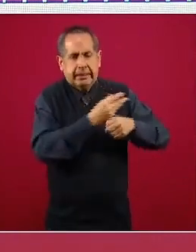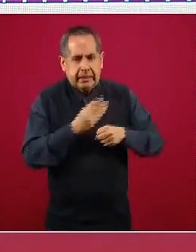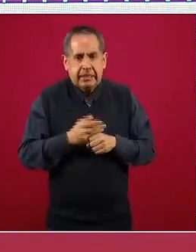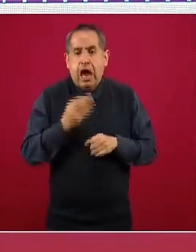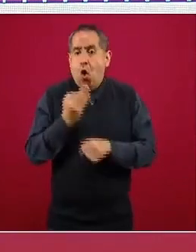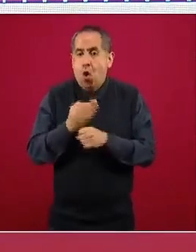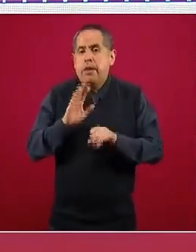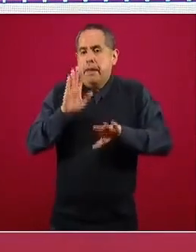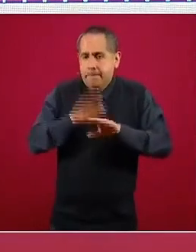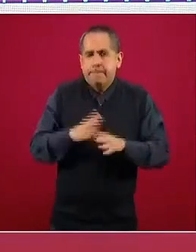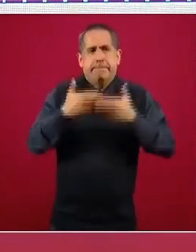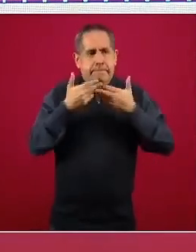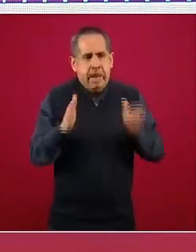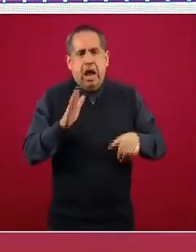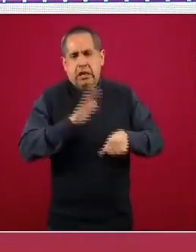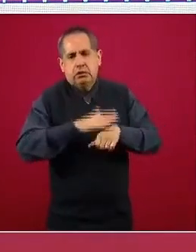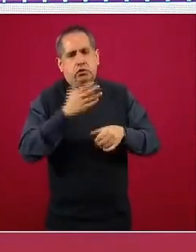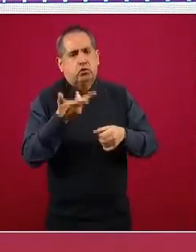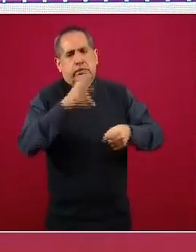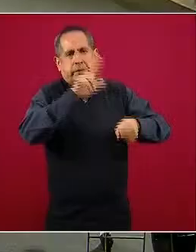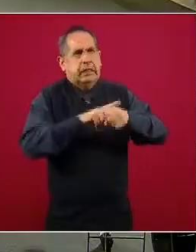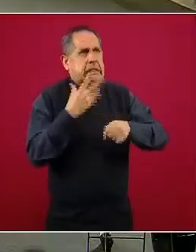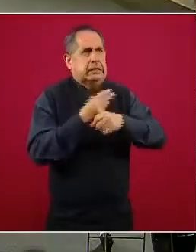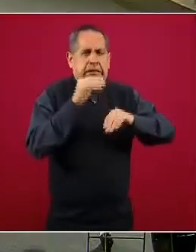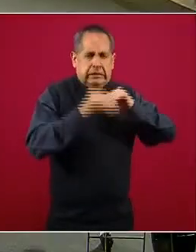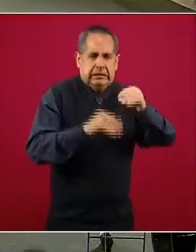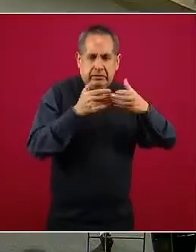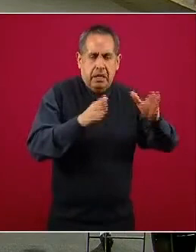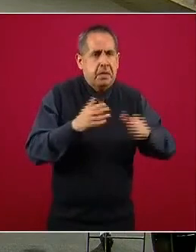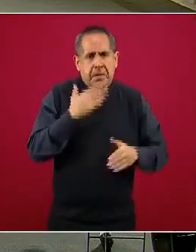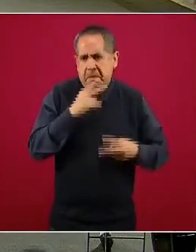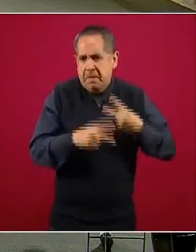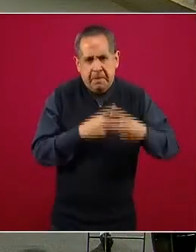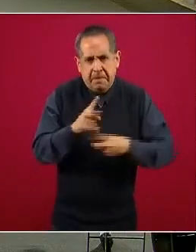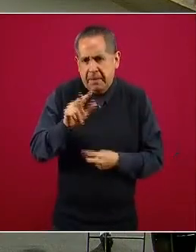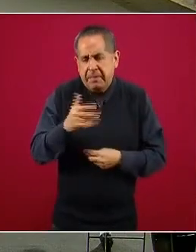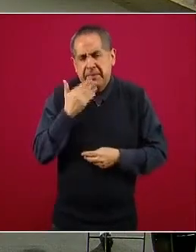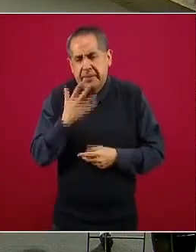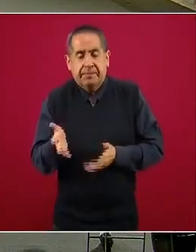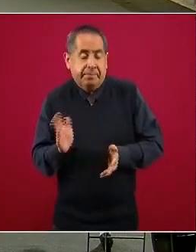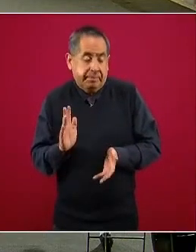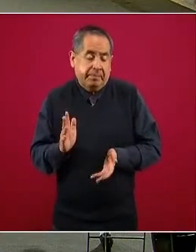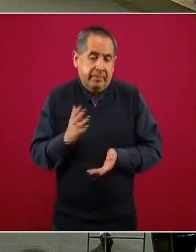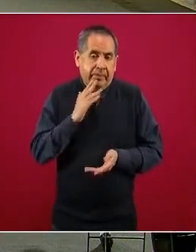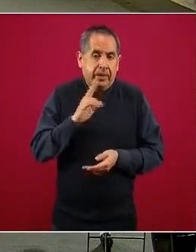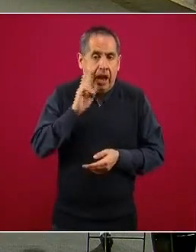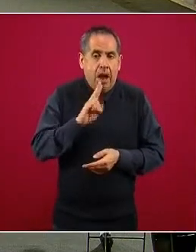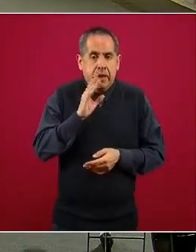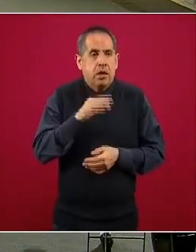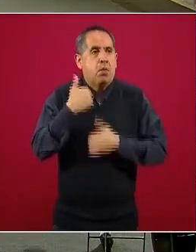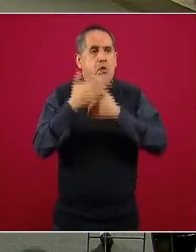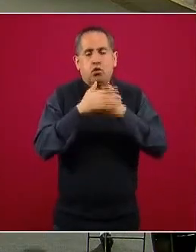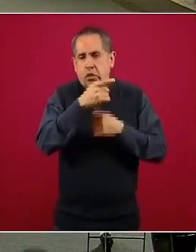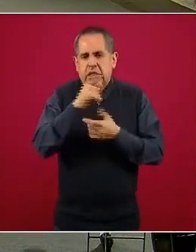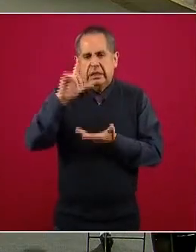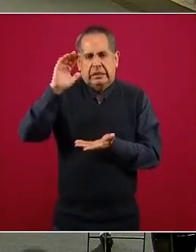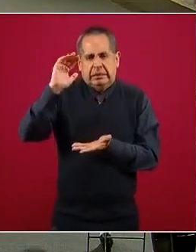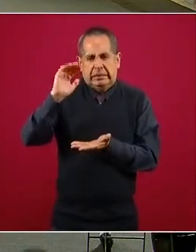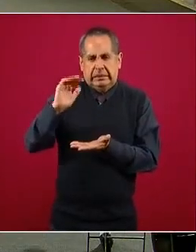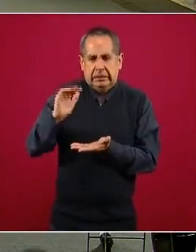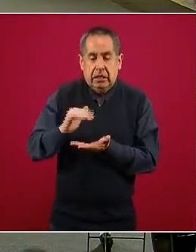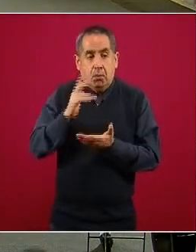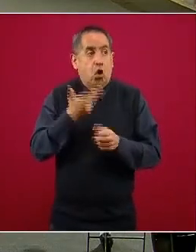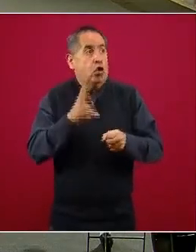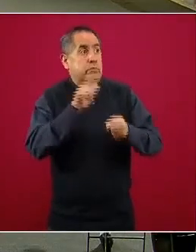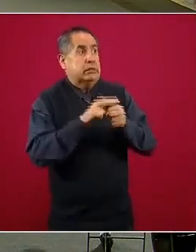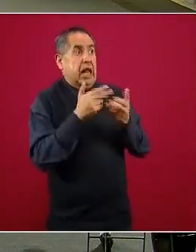estamos ampliando la capacidad hospitalaria. Vamos a buen ritmo y pronto esto reducirá en virtud de que se